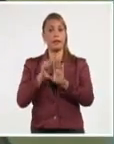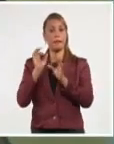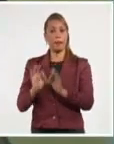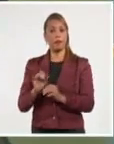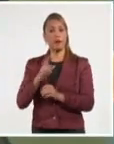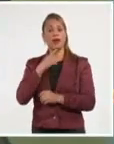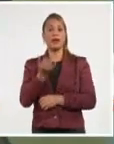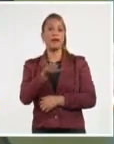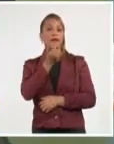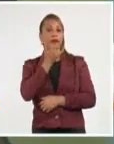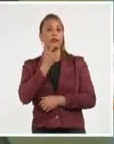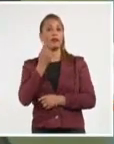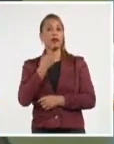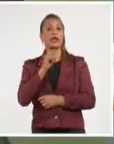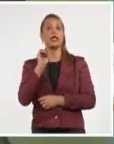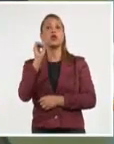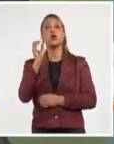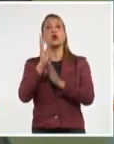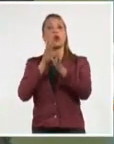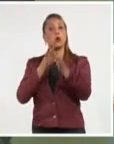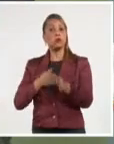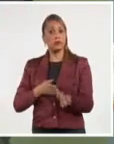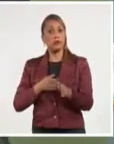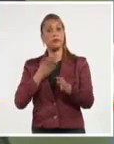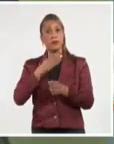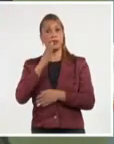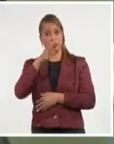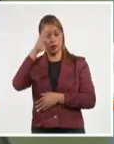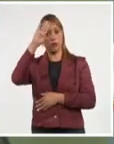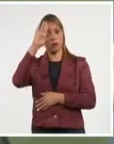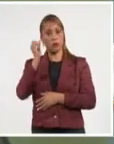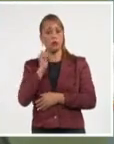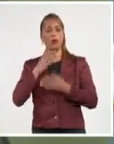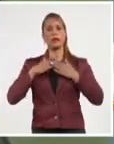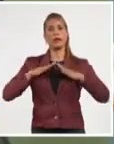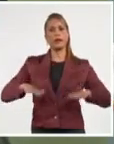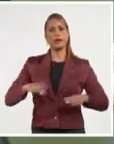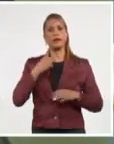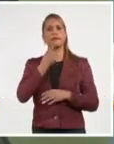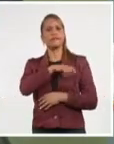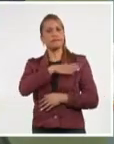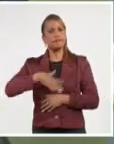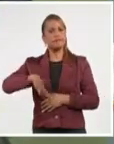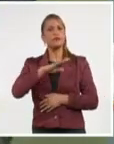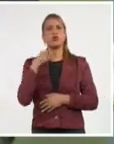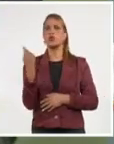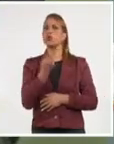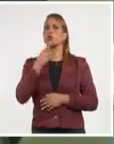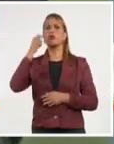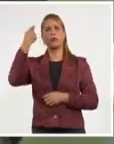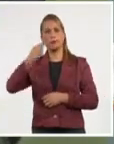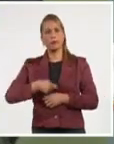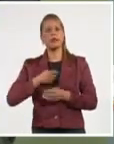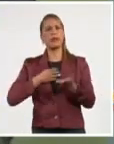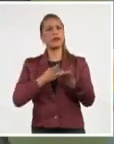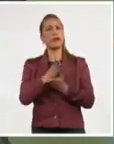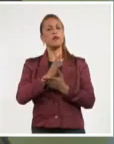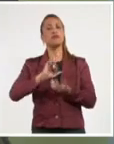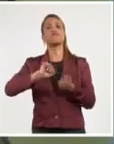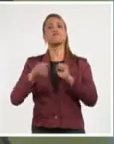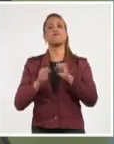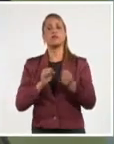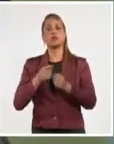perjudican gravemente el orden público, la legalidad y la tranquilidad ciudadana, continuaremos actuando con el rigor y